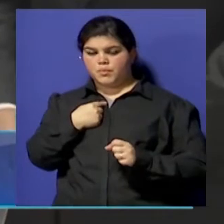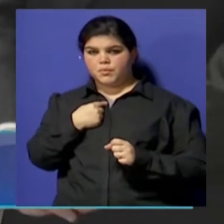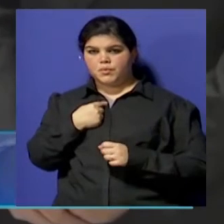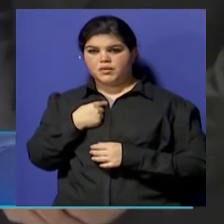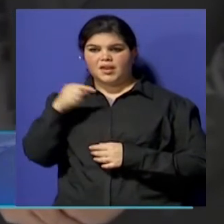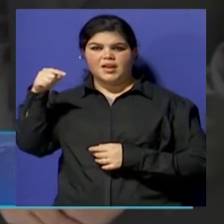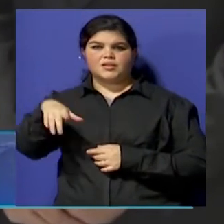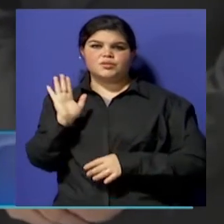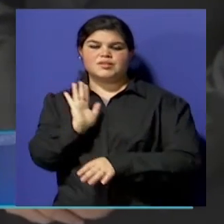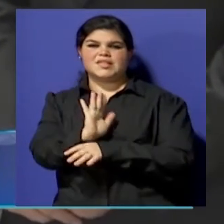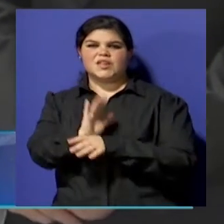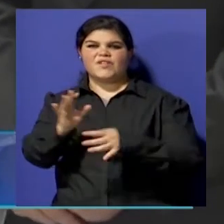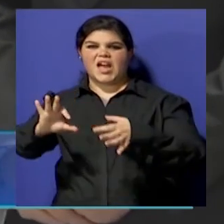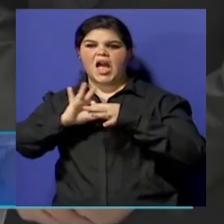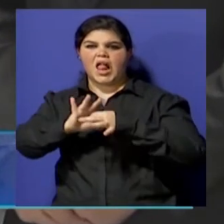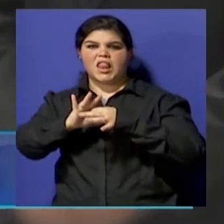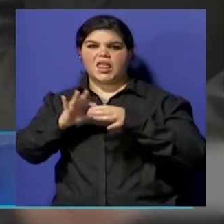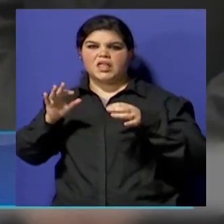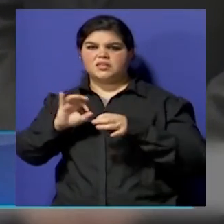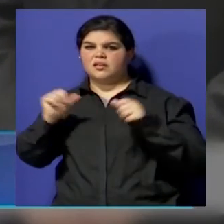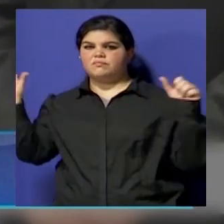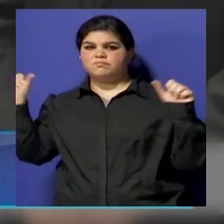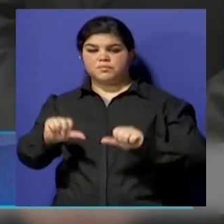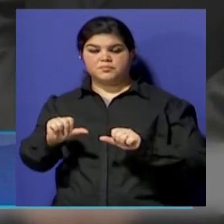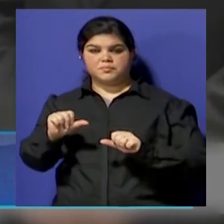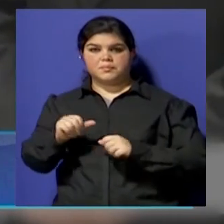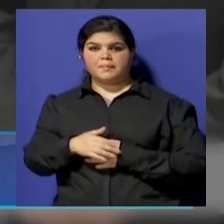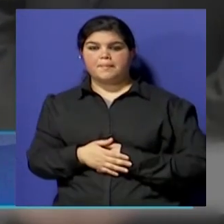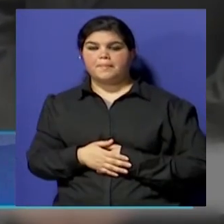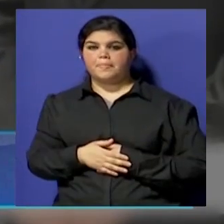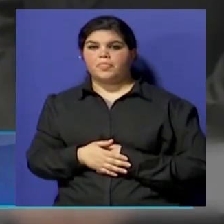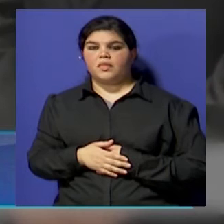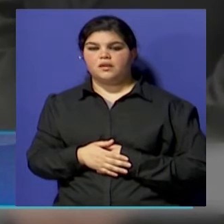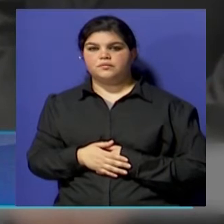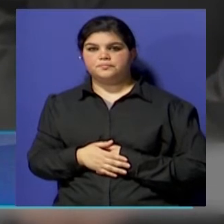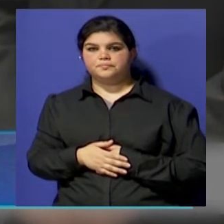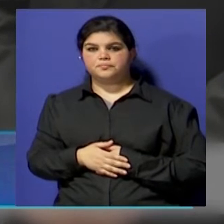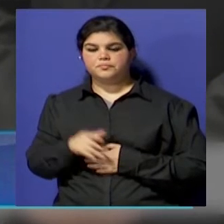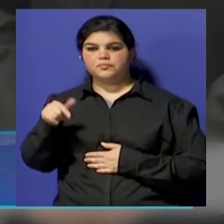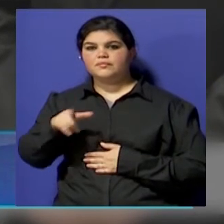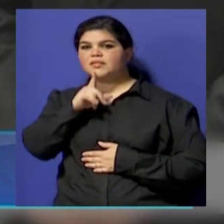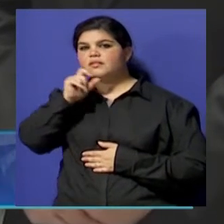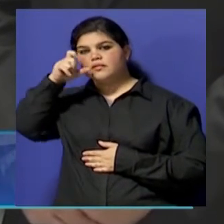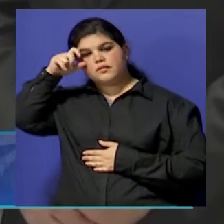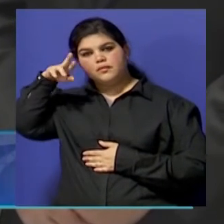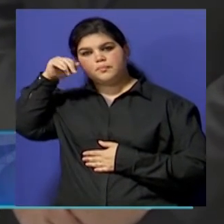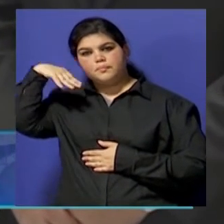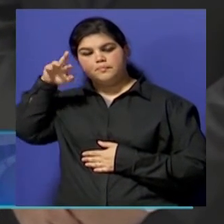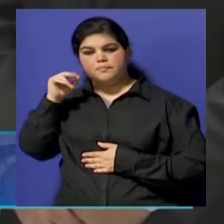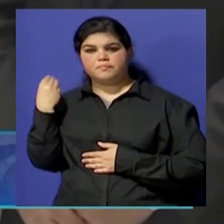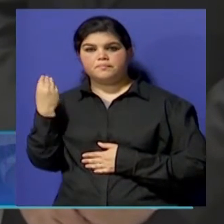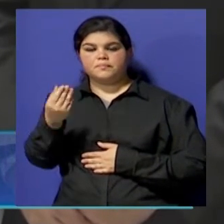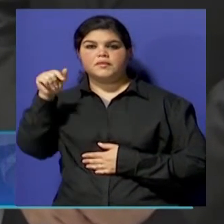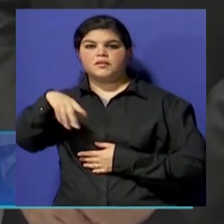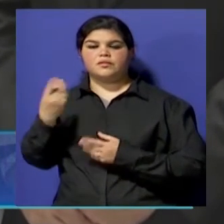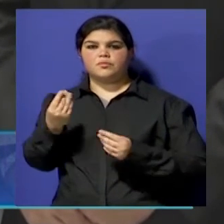un fracaso de la alianza y que iba a ser el resultado, el interinato de Temer lo que ha servido es para profundizar